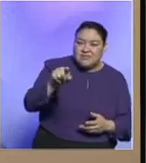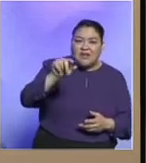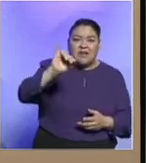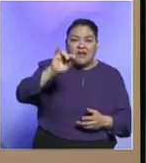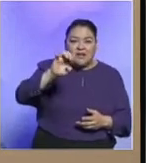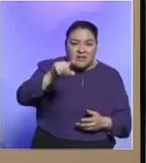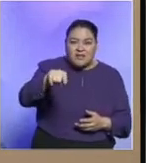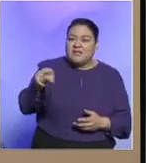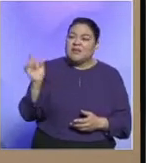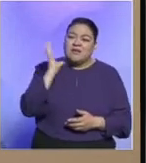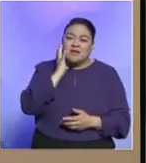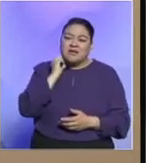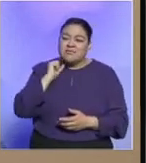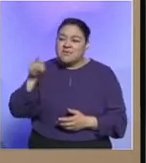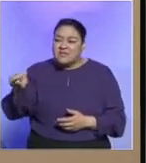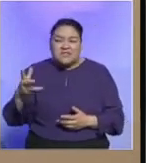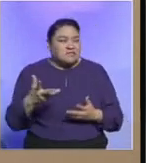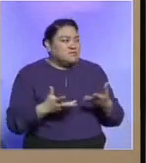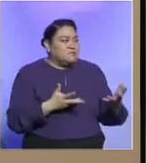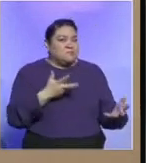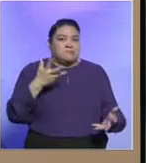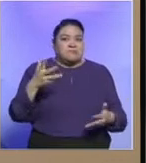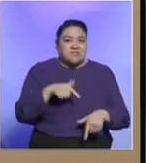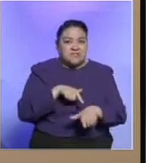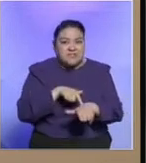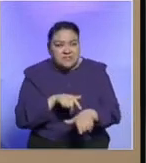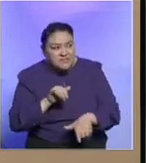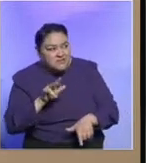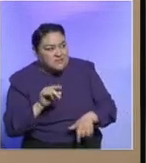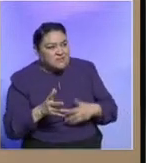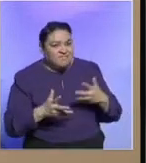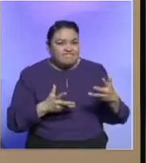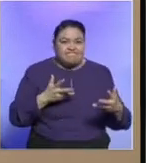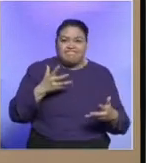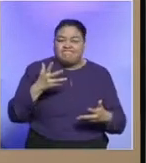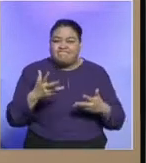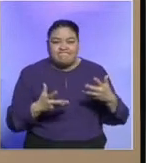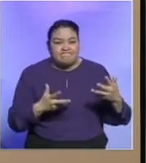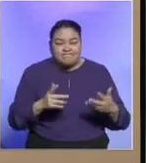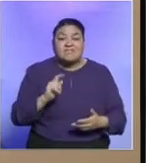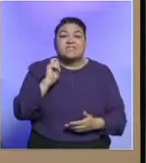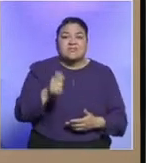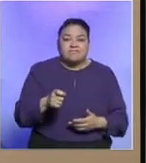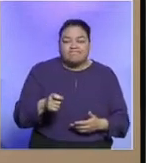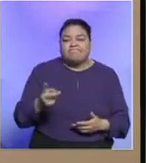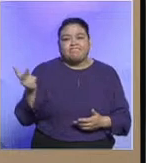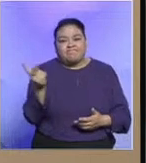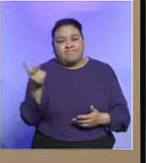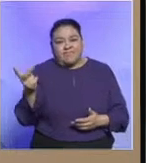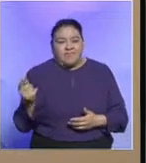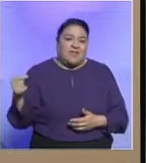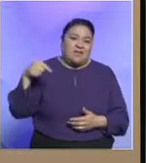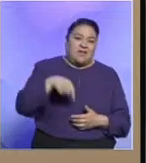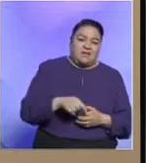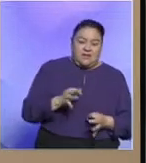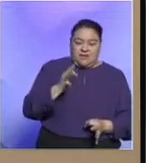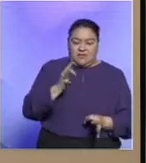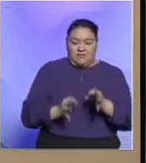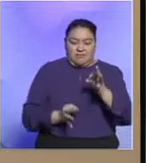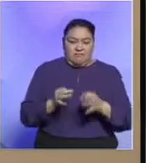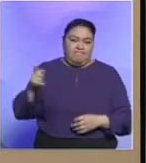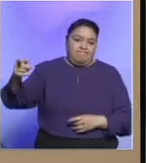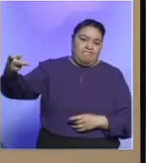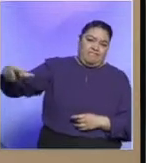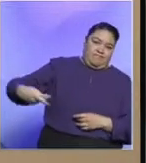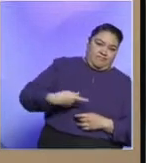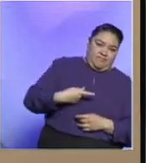en materia de elecciones de personas juzgadoras, lo que motivó que acudieran ante